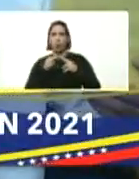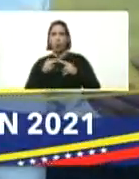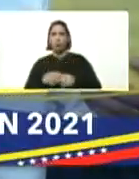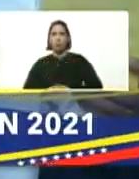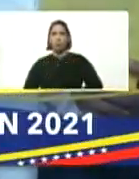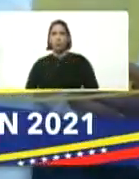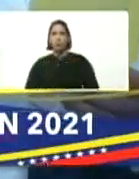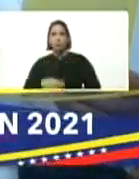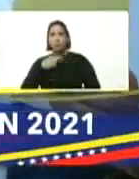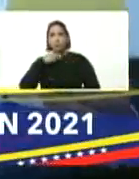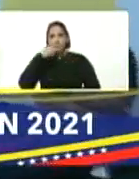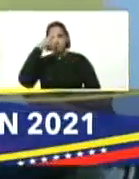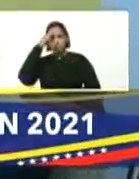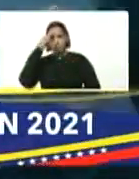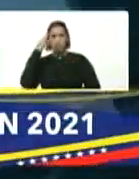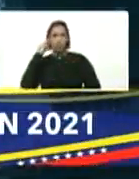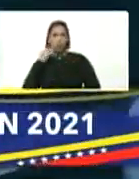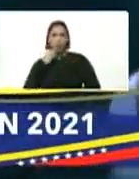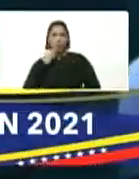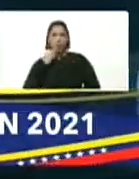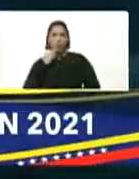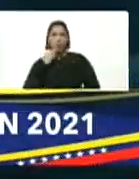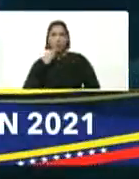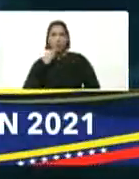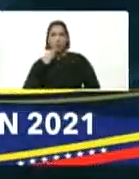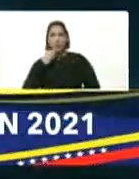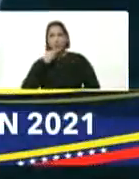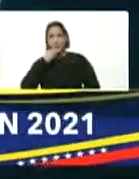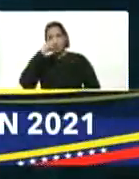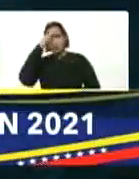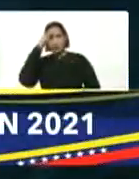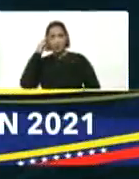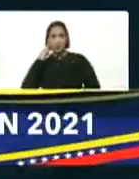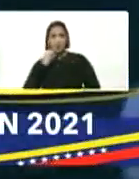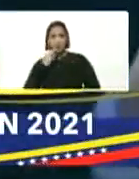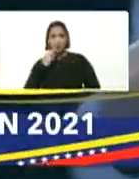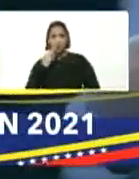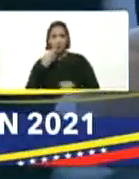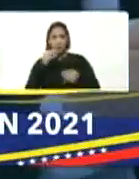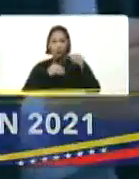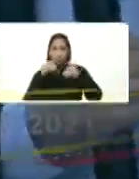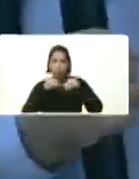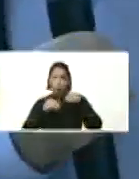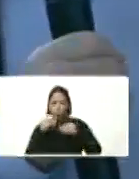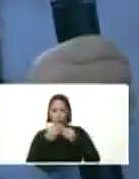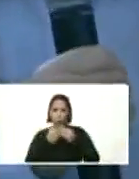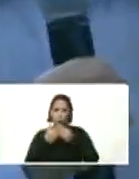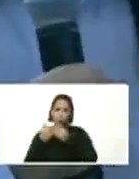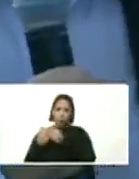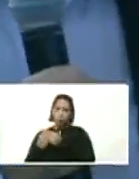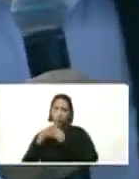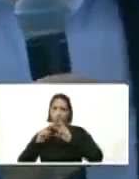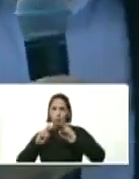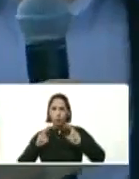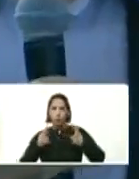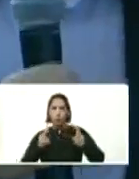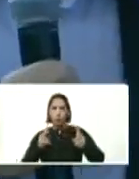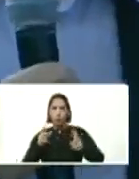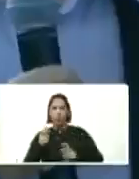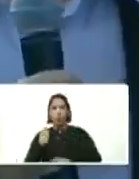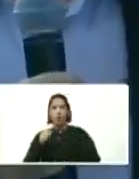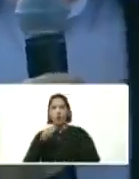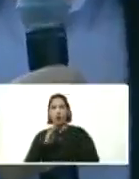Bolívar, recados de la América Nuestra. Padre Bolívar es una recopilación de los textos de Gabriela Mistral